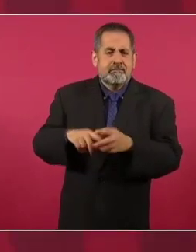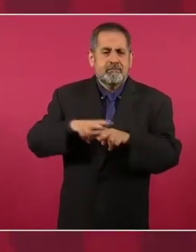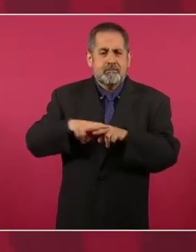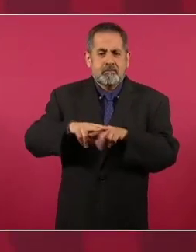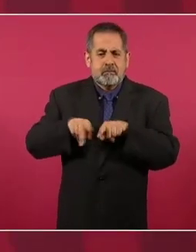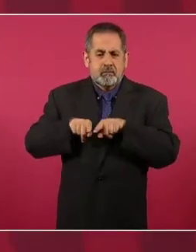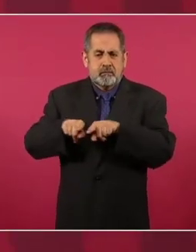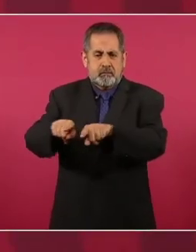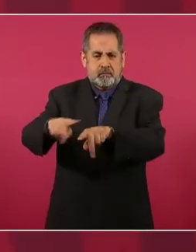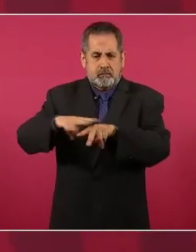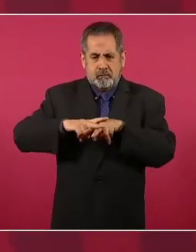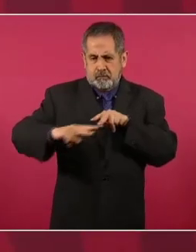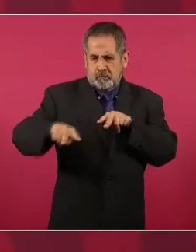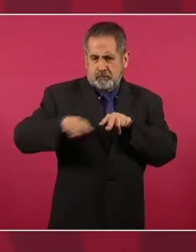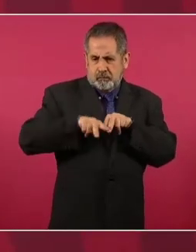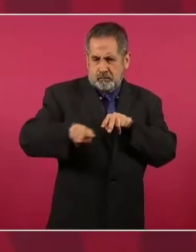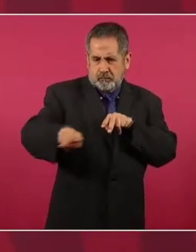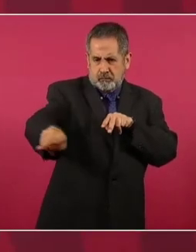rieles,